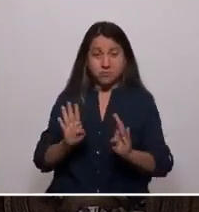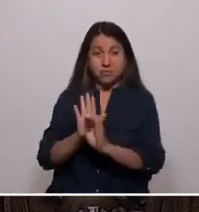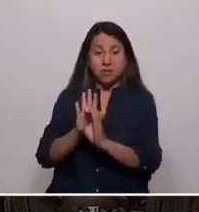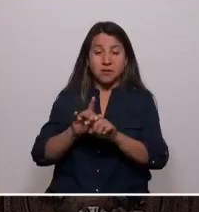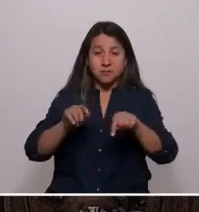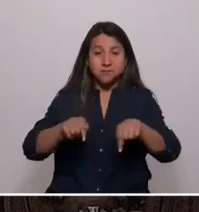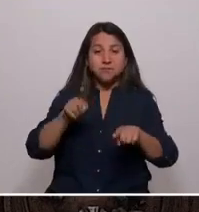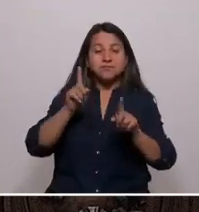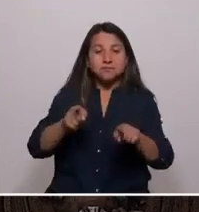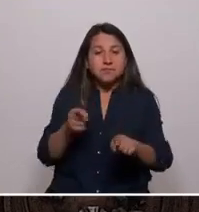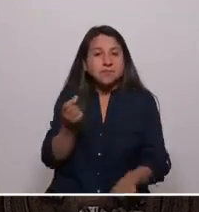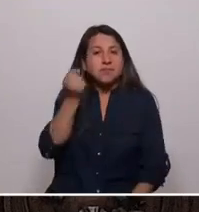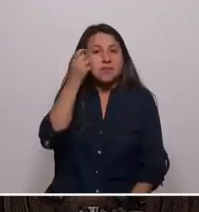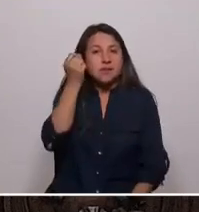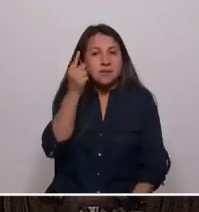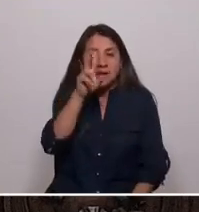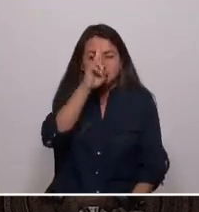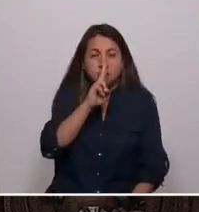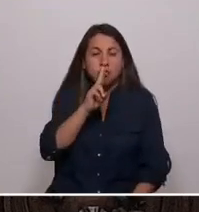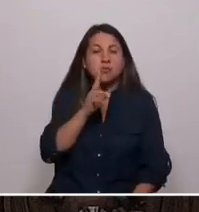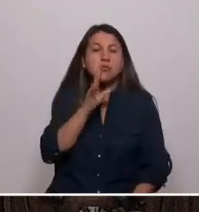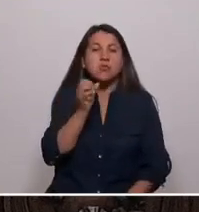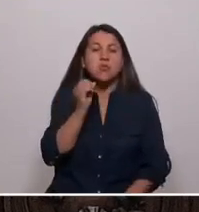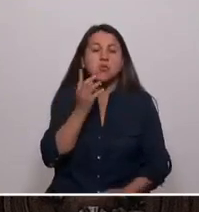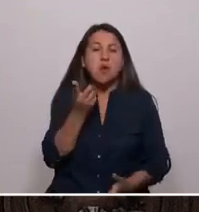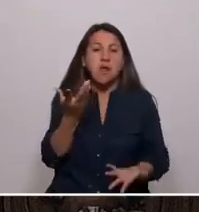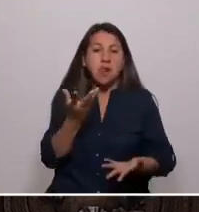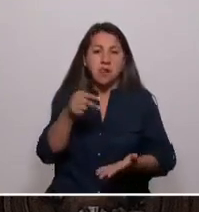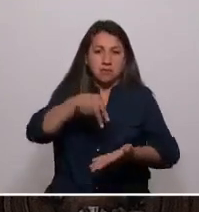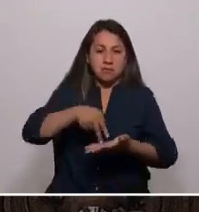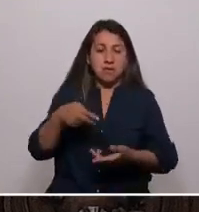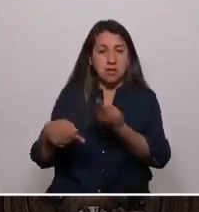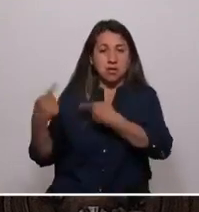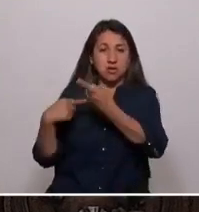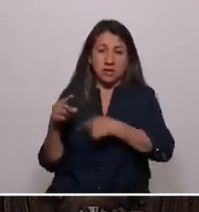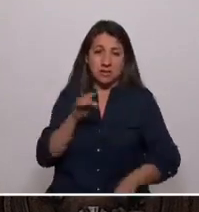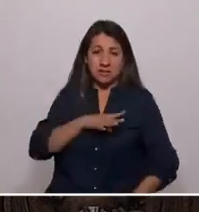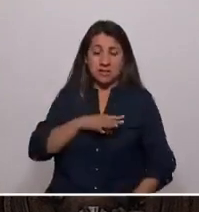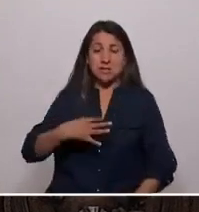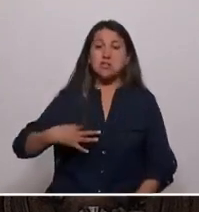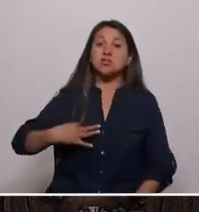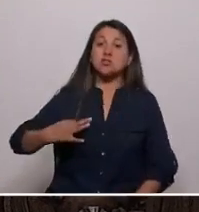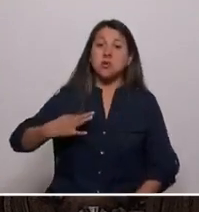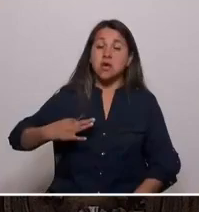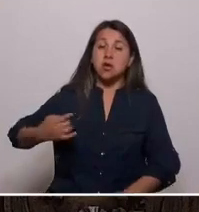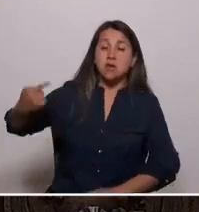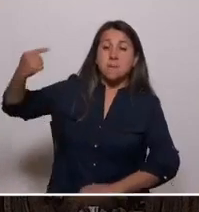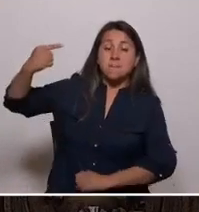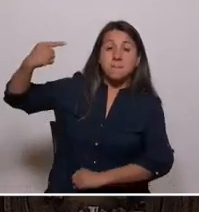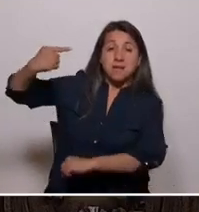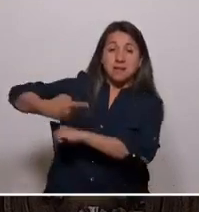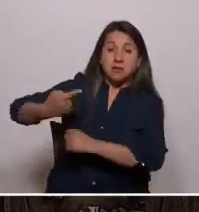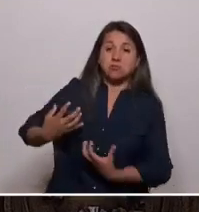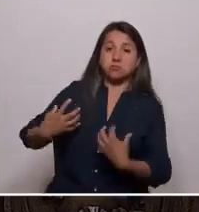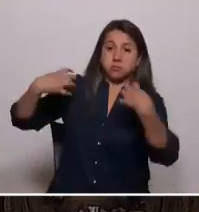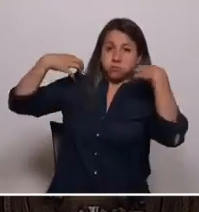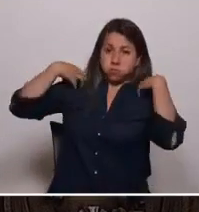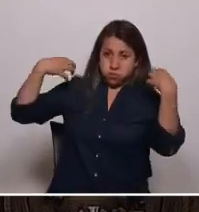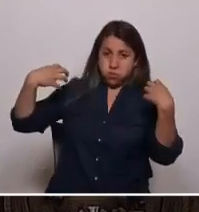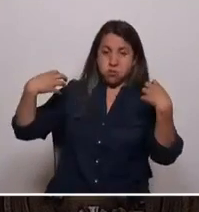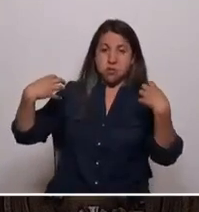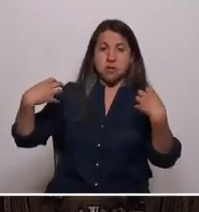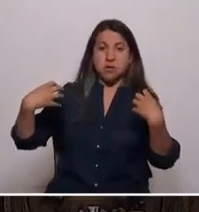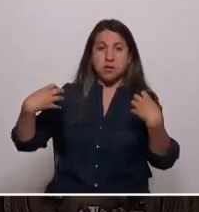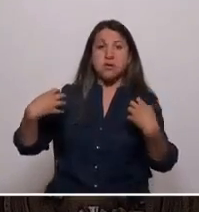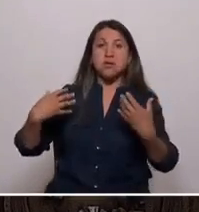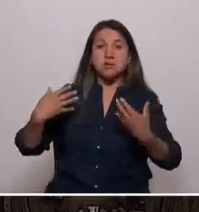debemos comprender nuestro rol en la historia de Chile, ser conscientes de que los ciudadanos no nos dieron un cargo más en la ya frondosa